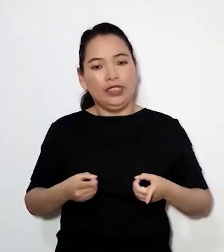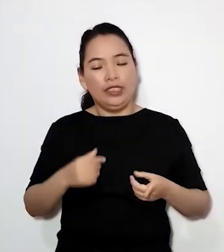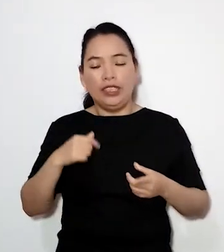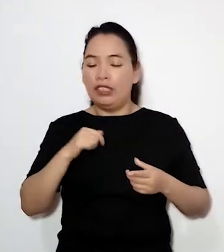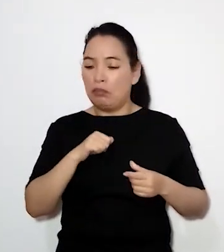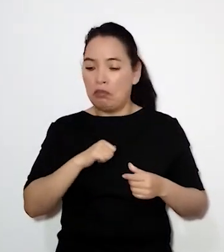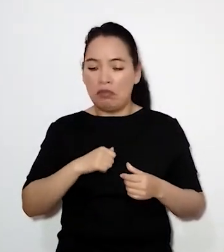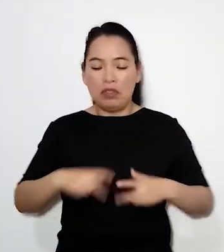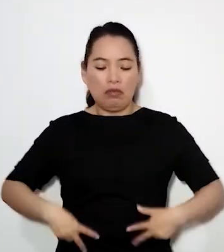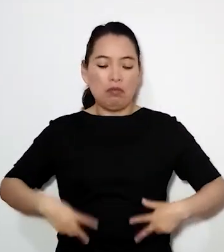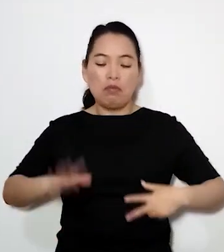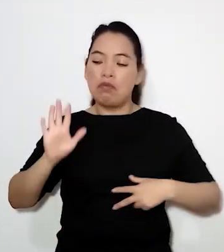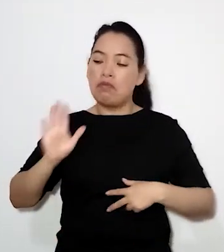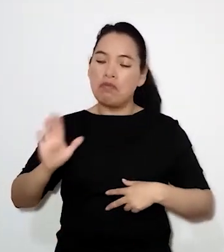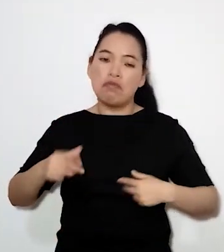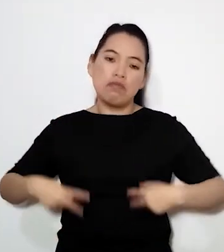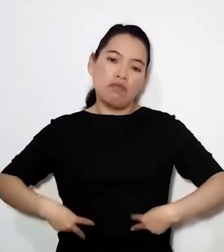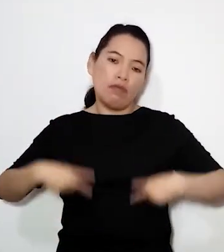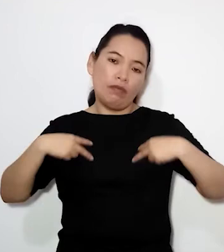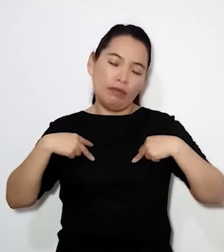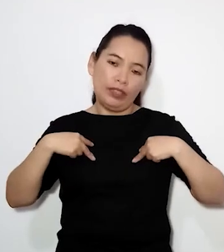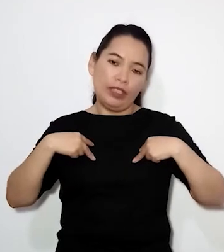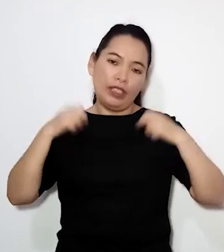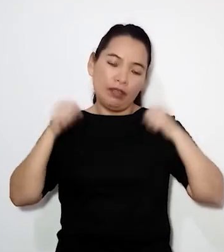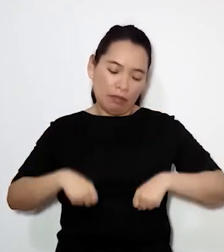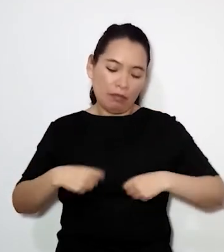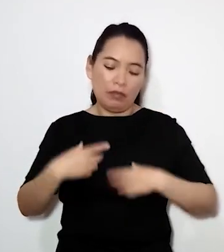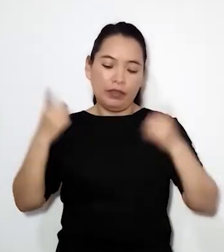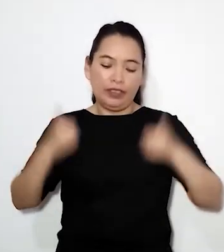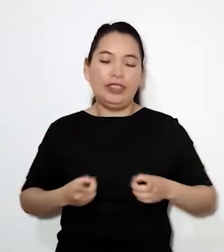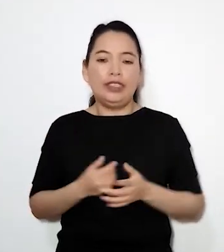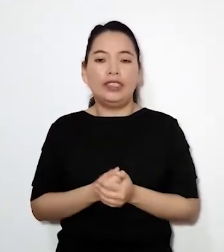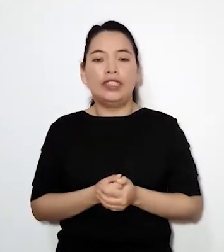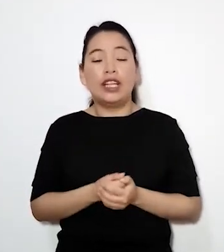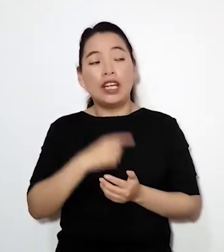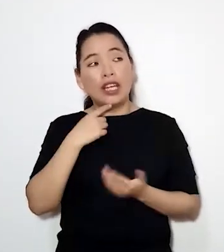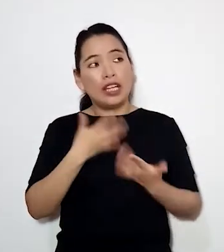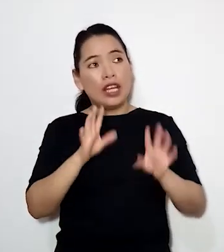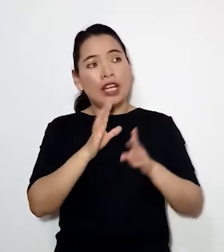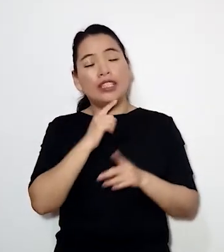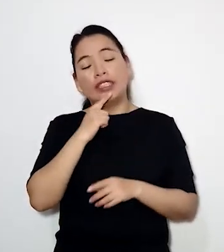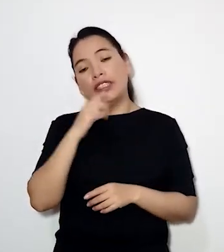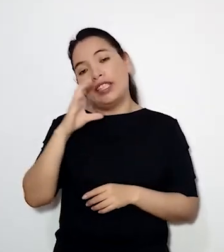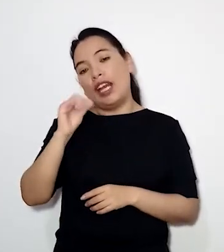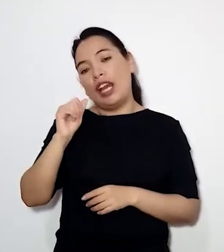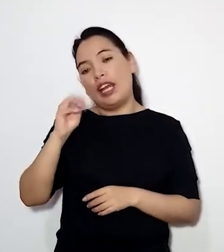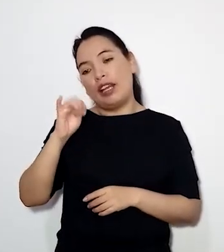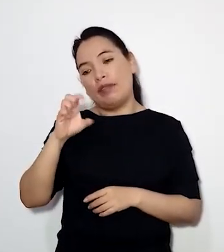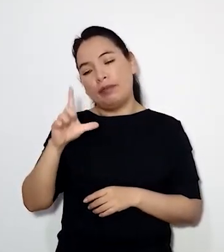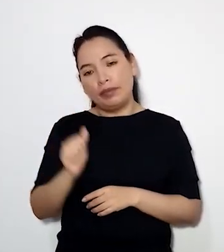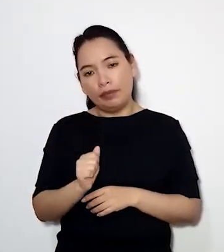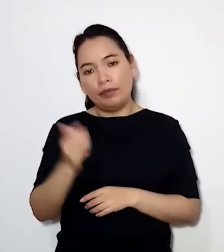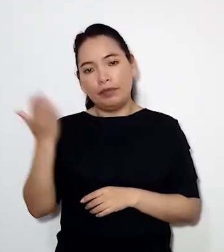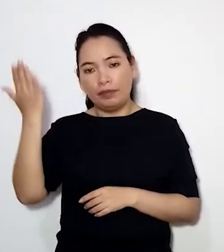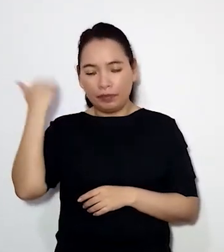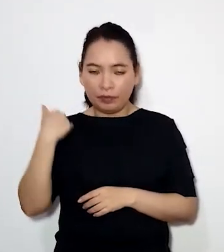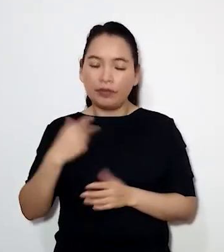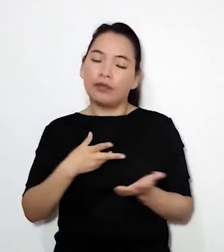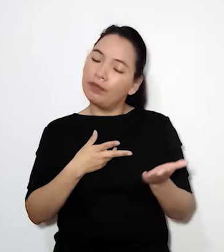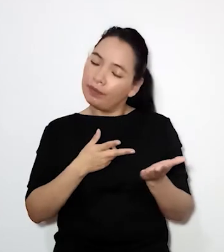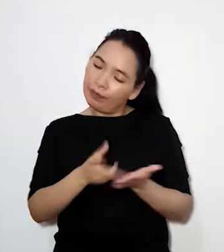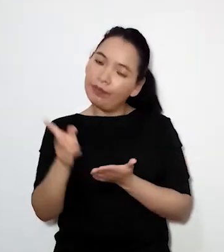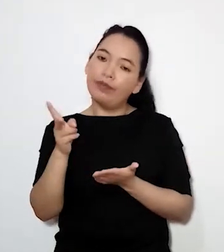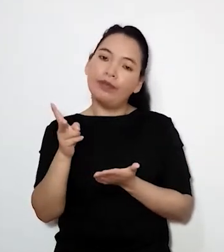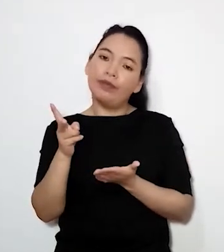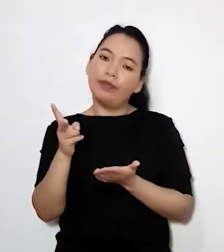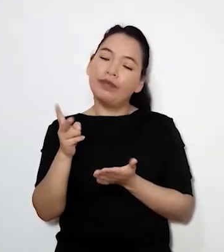educación, ¿no? Creo que comentaba Camila al inicio de este conversatorio, ciertamente son las personas con